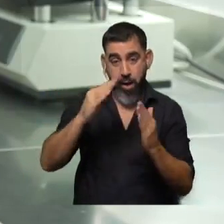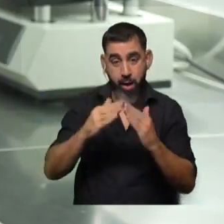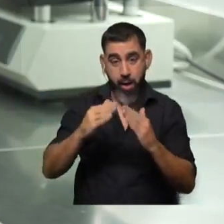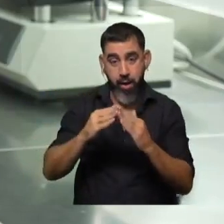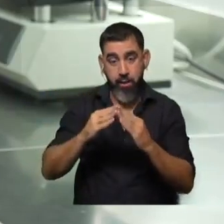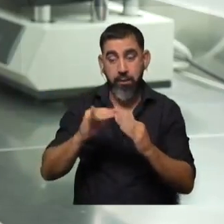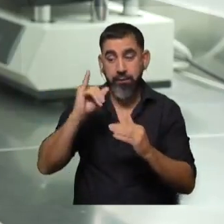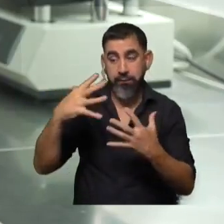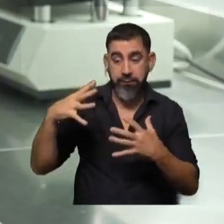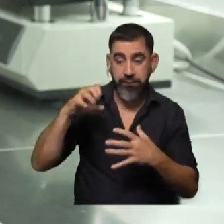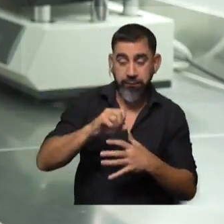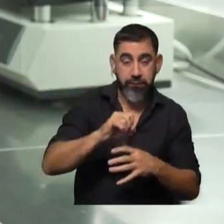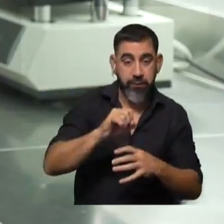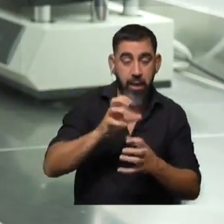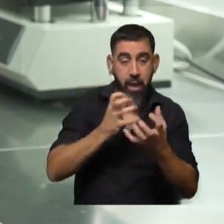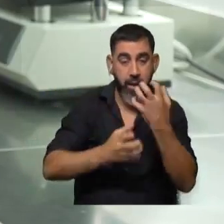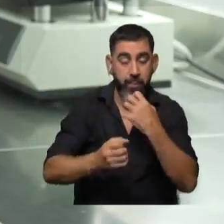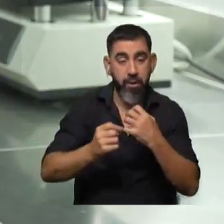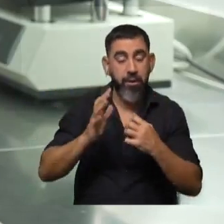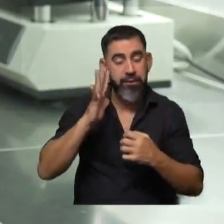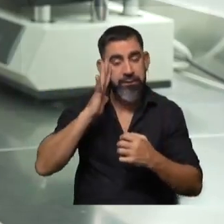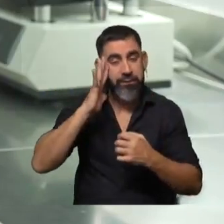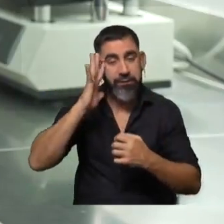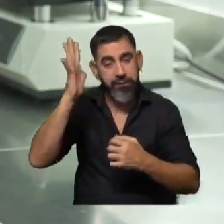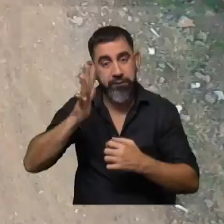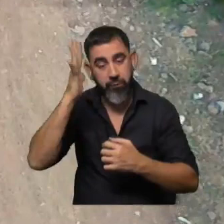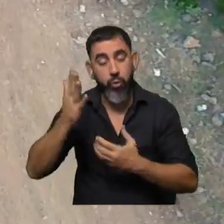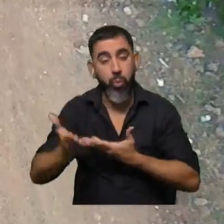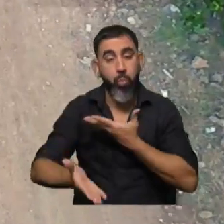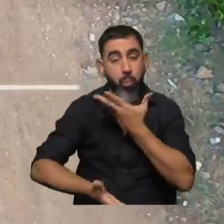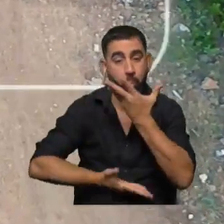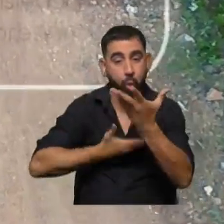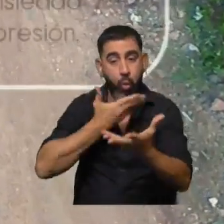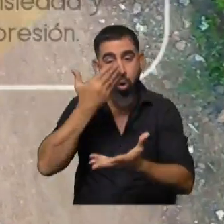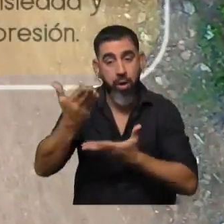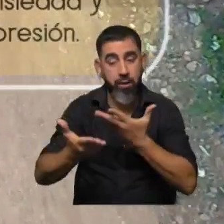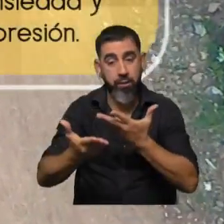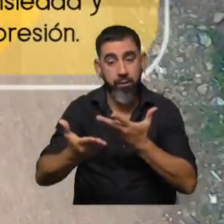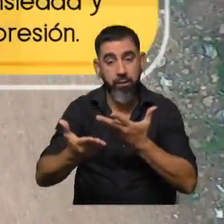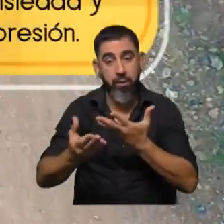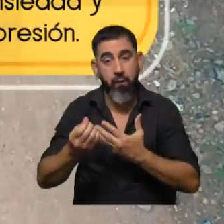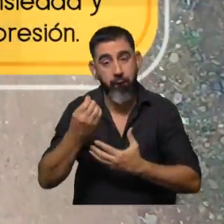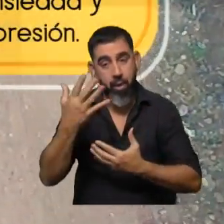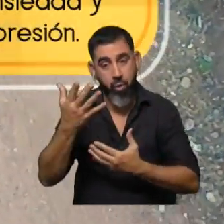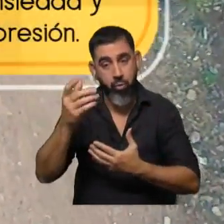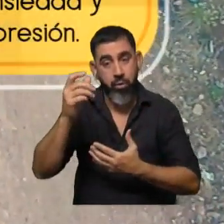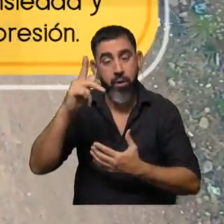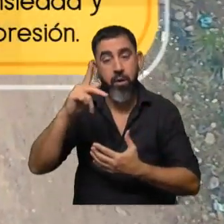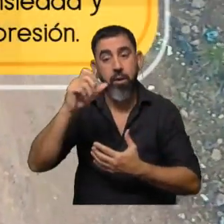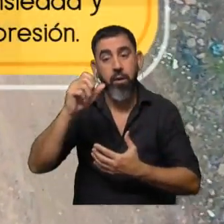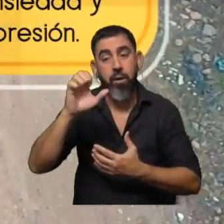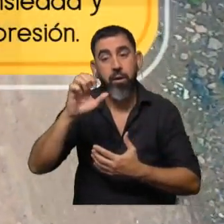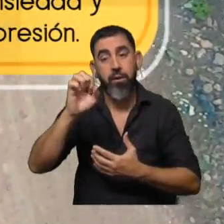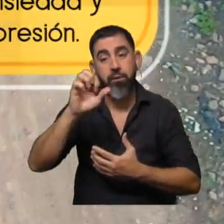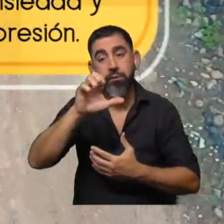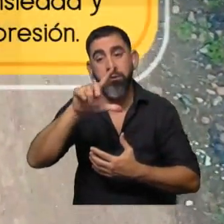predadores, los niveles de malestar psicológico en base a una escala de Kessler, o sea, una escala validada, en que incluso ha sido estudiada en